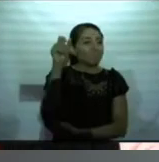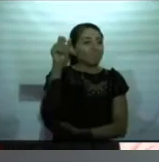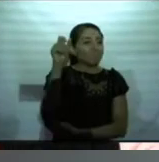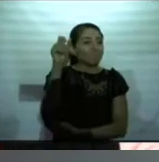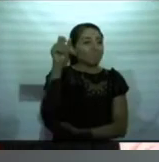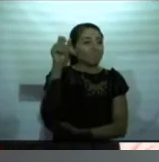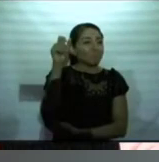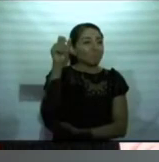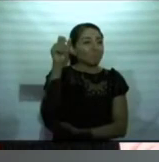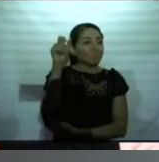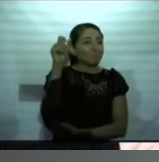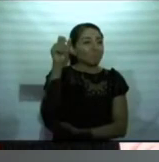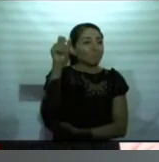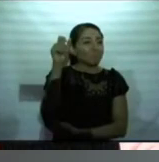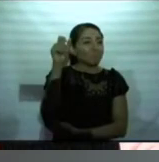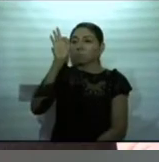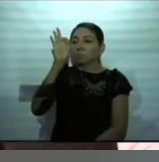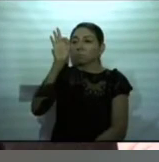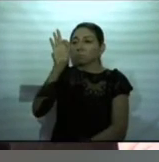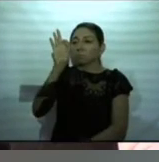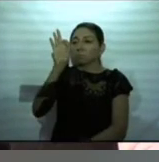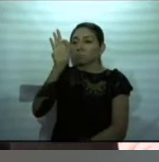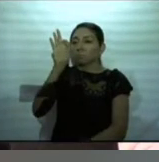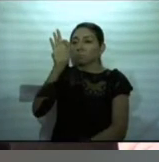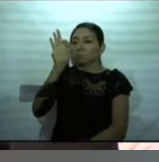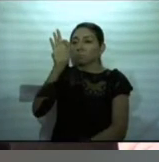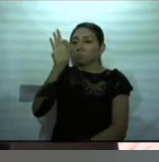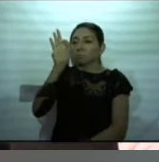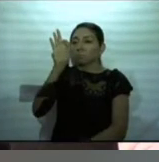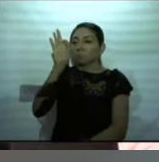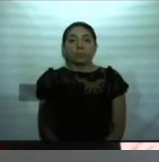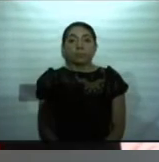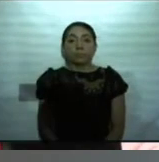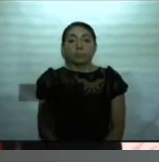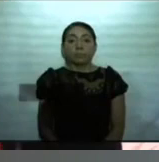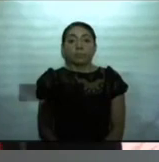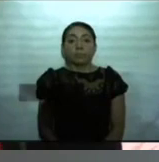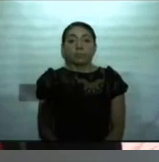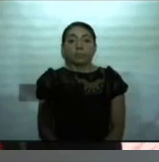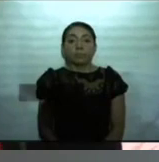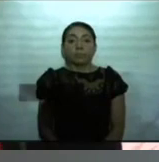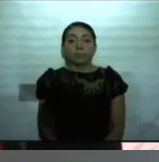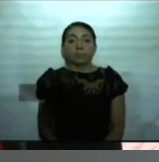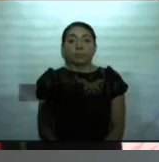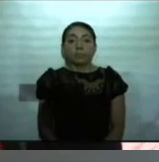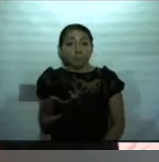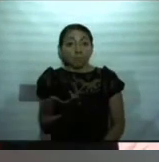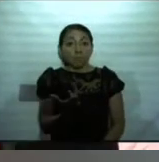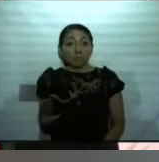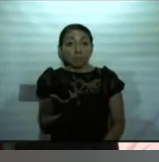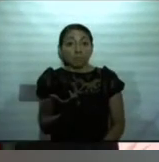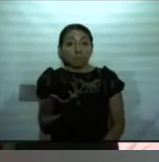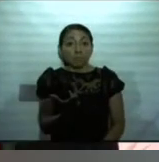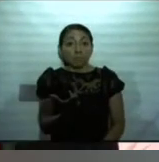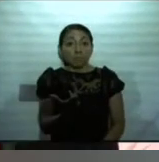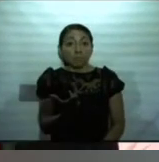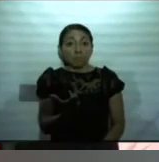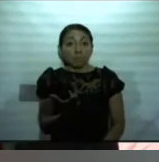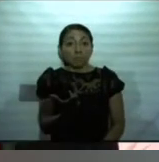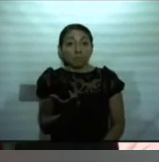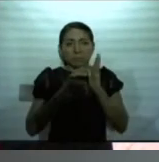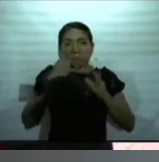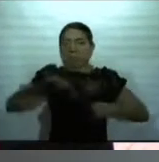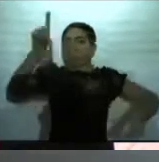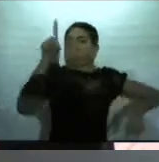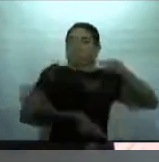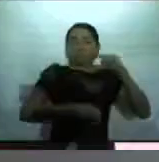Todo eso lo vamos a garantizar y queremos además que quede en la Constitución para que ya nadie pueda